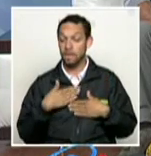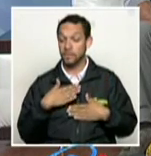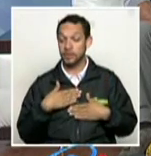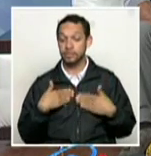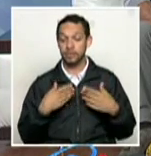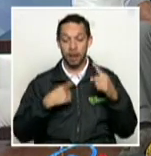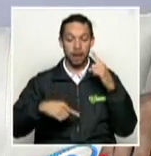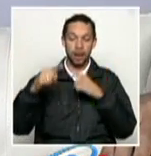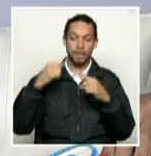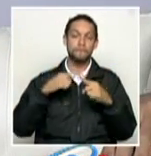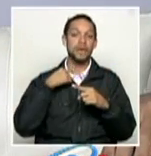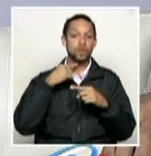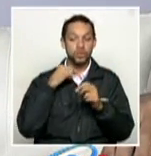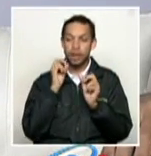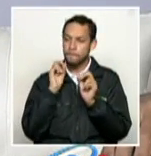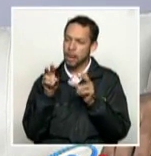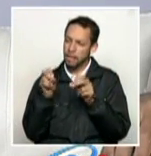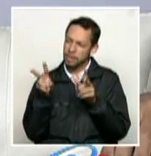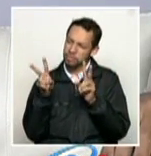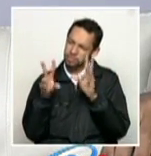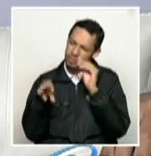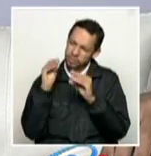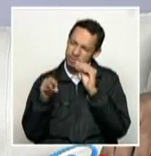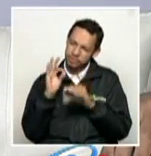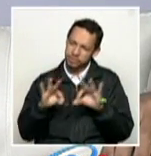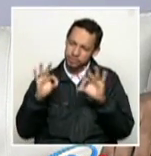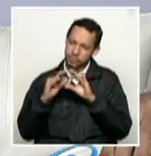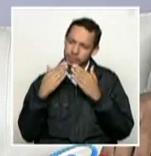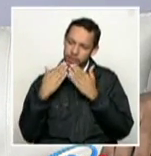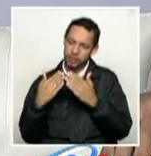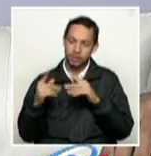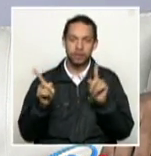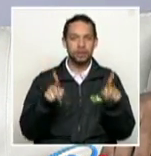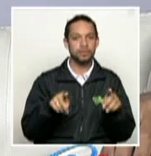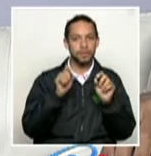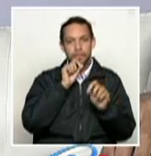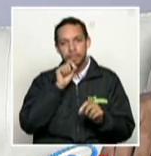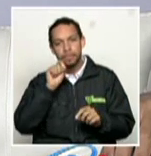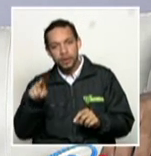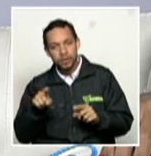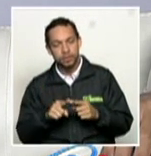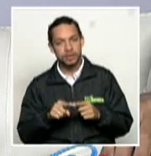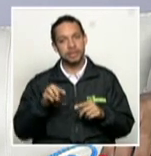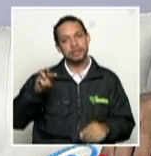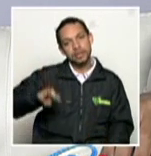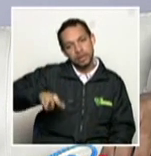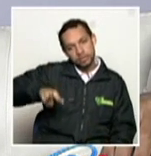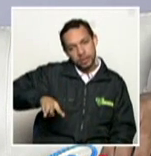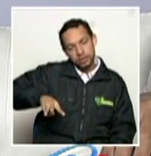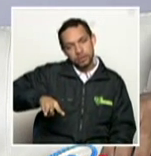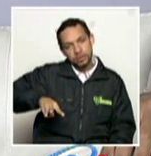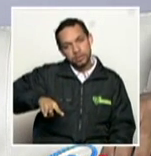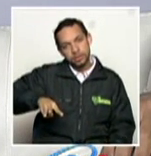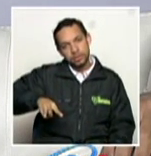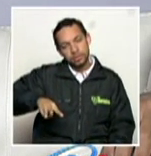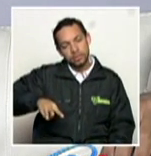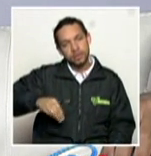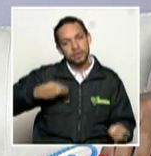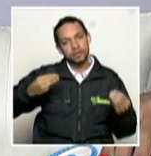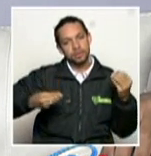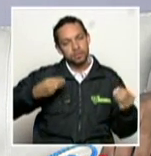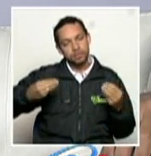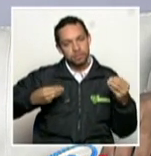tan maravilloso programa y mi pregunta es la siguiente. Lo que pasa es que hace 3 meses... me